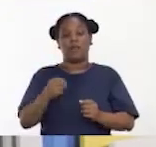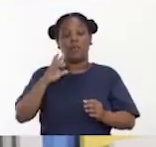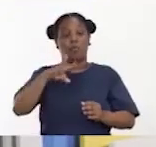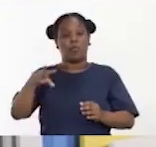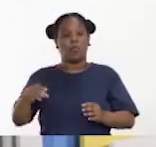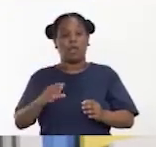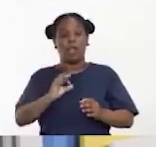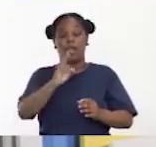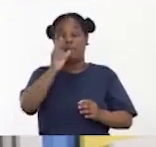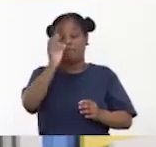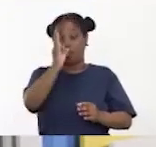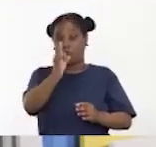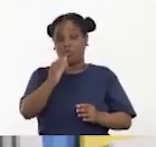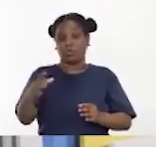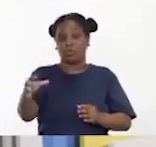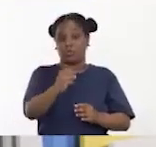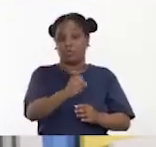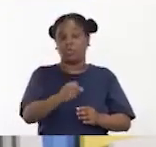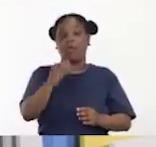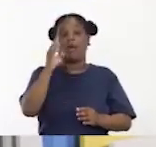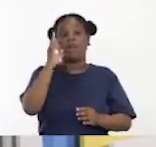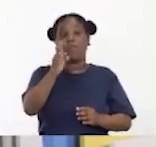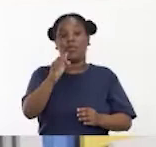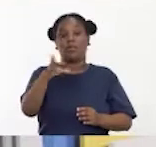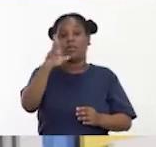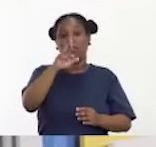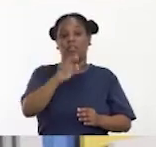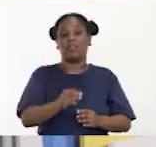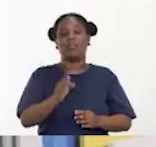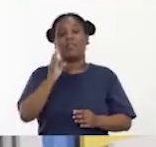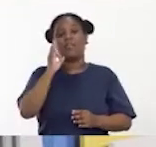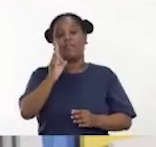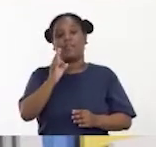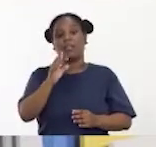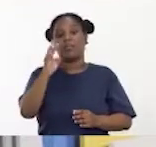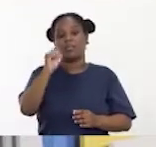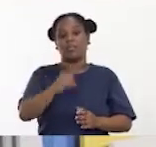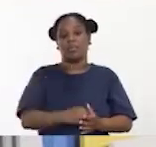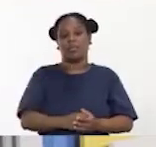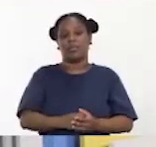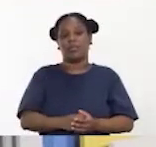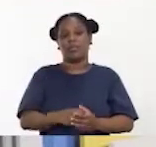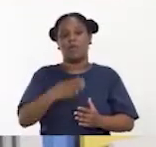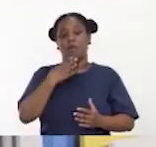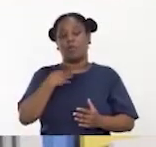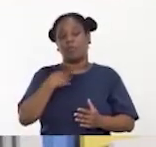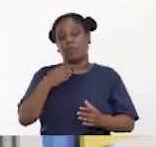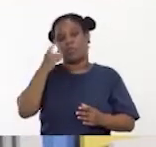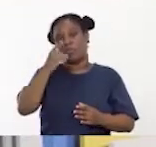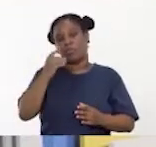la frecuencia absoluta, determinar la frecuencia relativa, como si estuviéramos trabajando con datos simples.